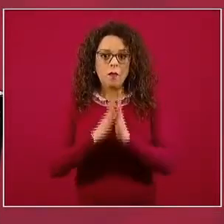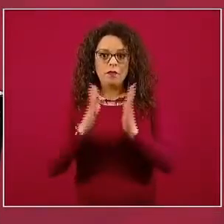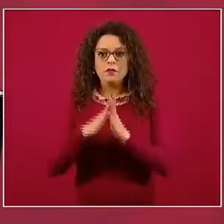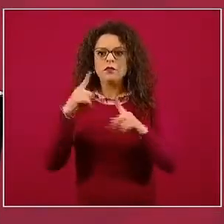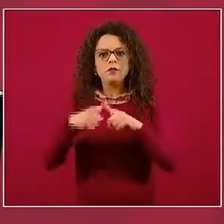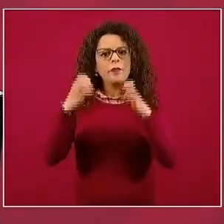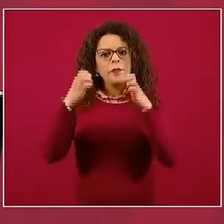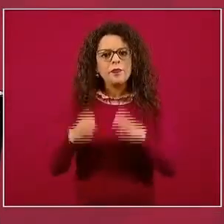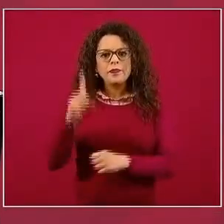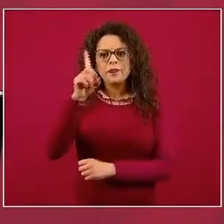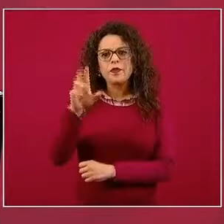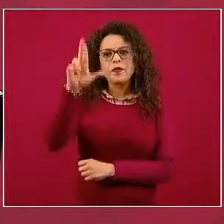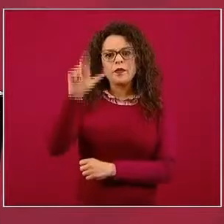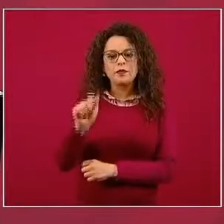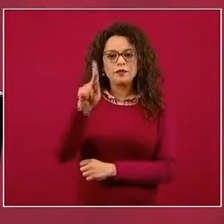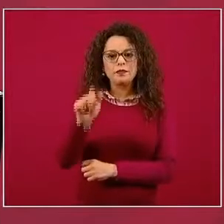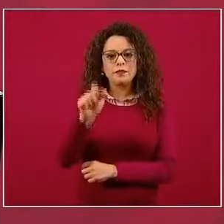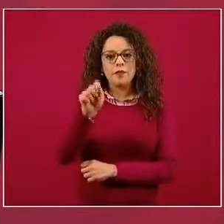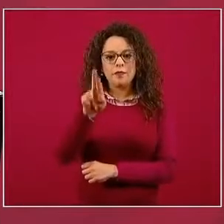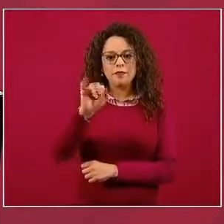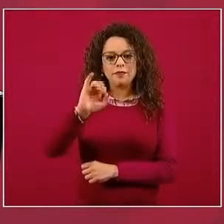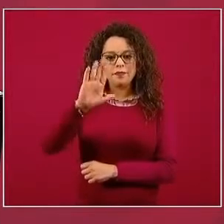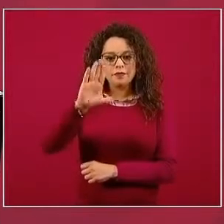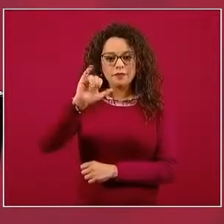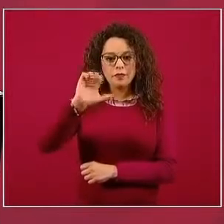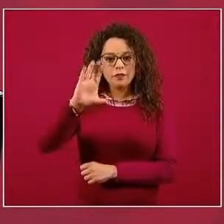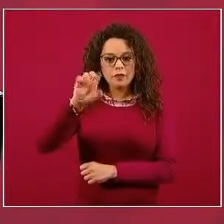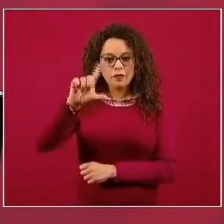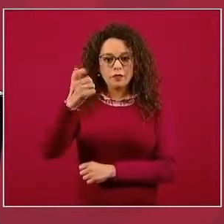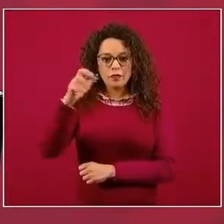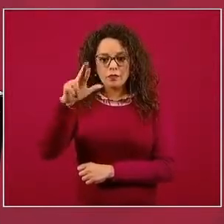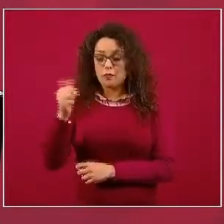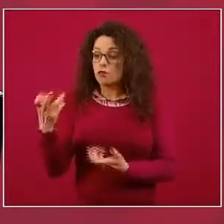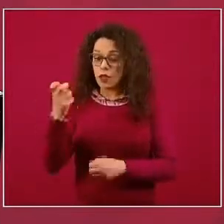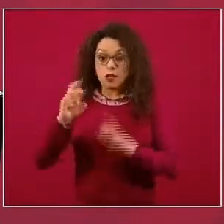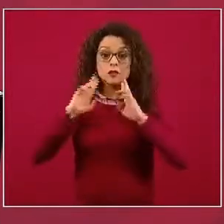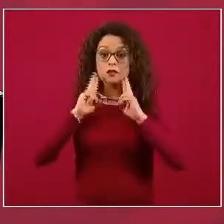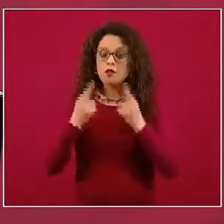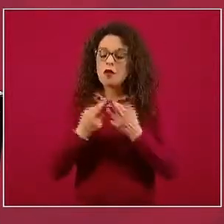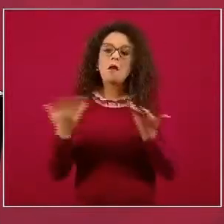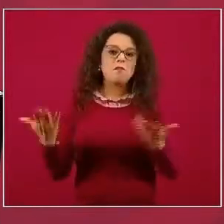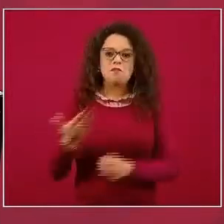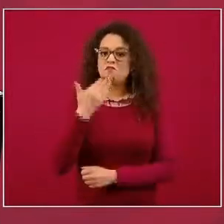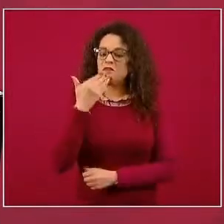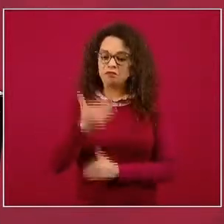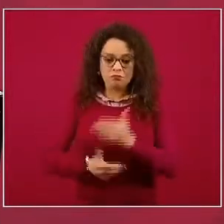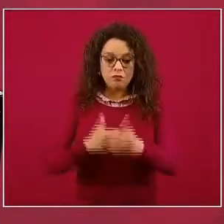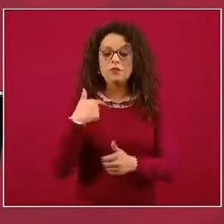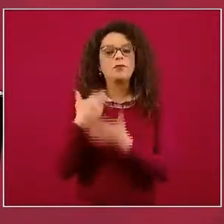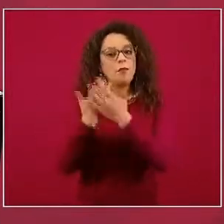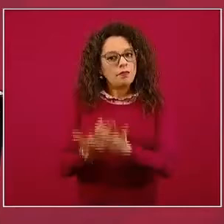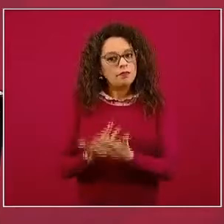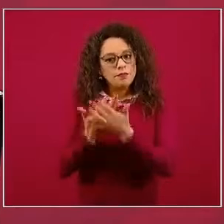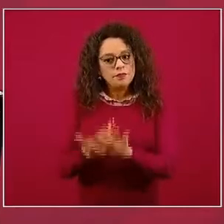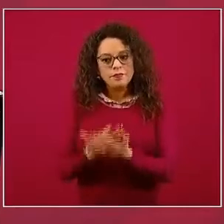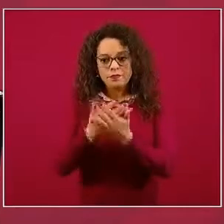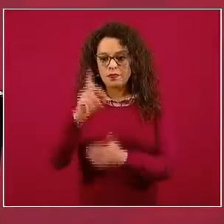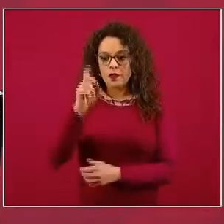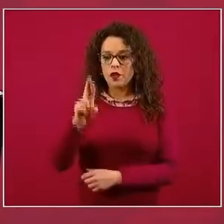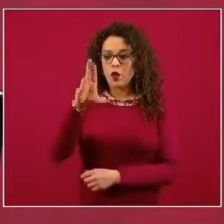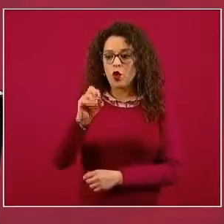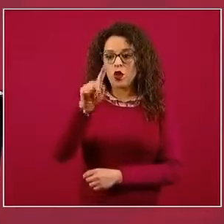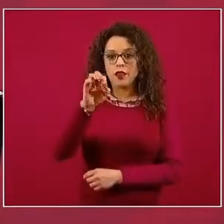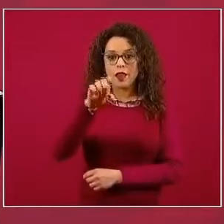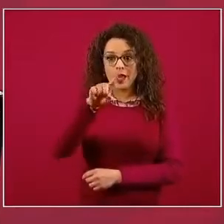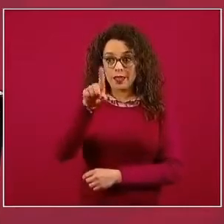doctora Patricia Colchero. Y, en fin, fue muy productiva la reunión. Yo estoy en espera del informe que me dará el doctor Cortés,